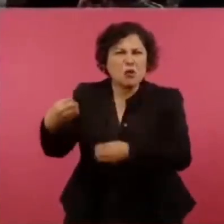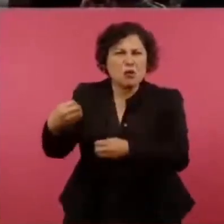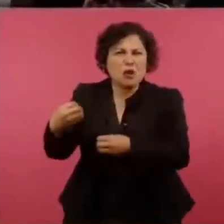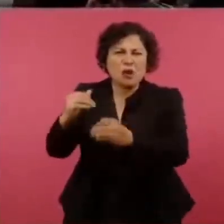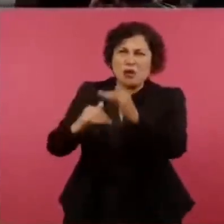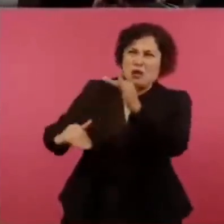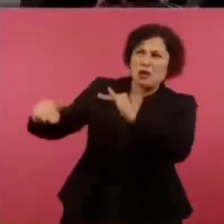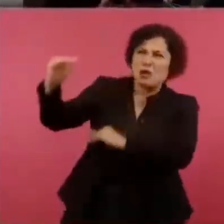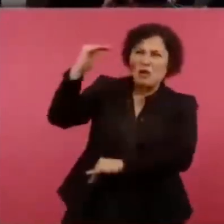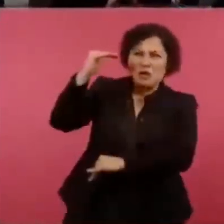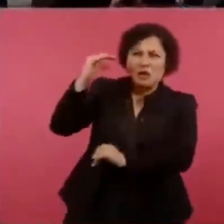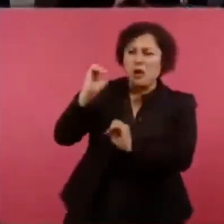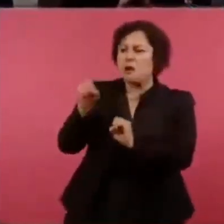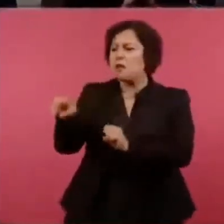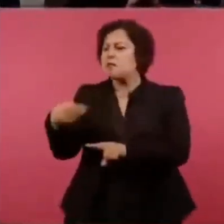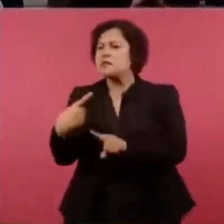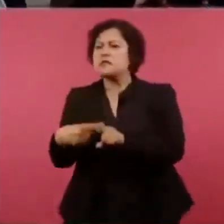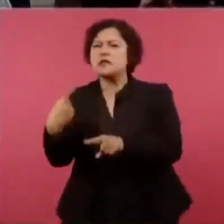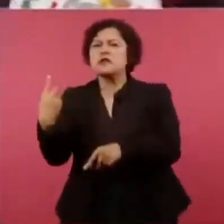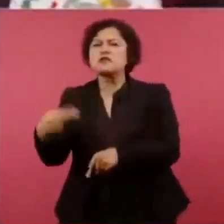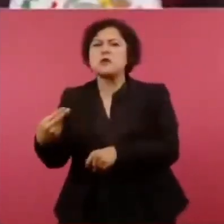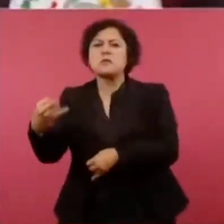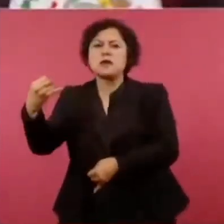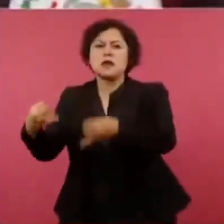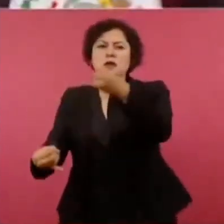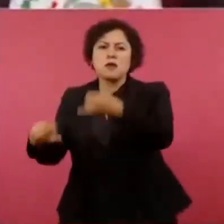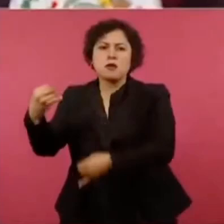Todavía cuesta trabajo.